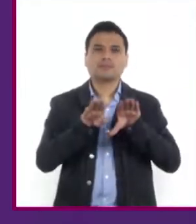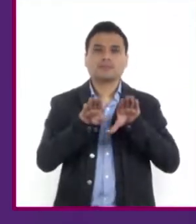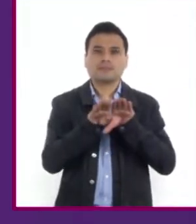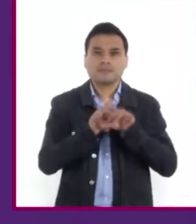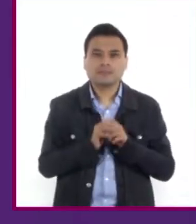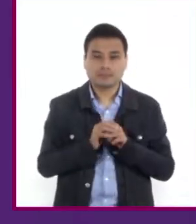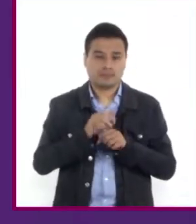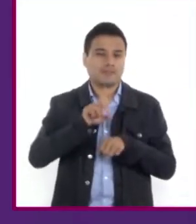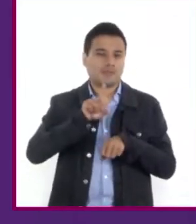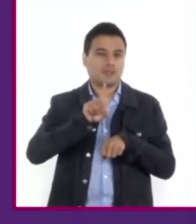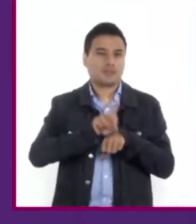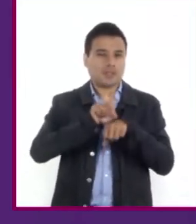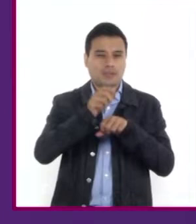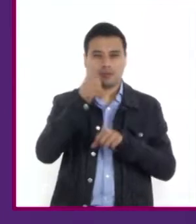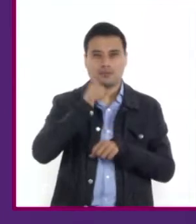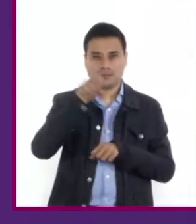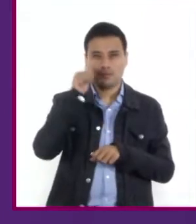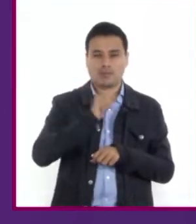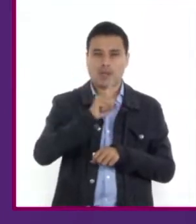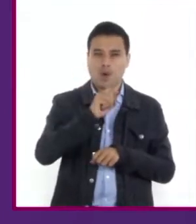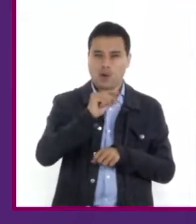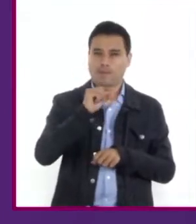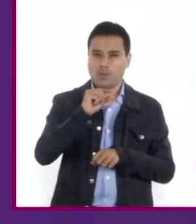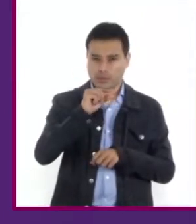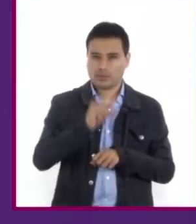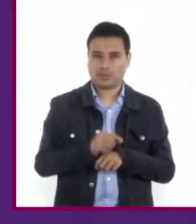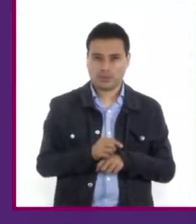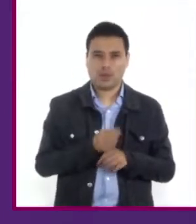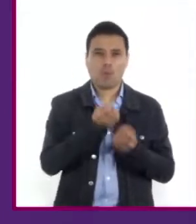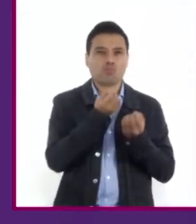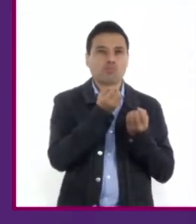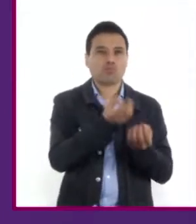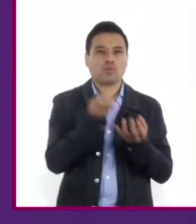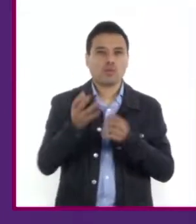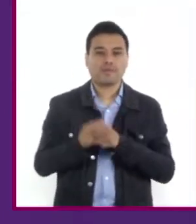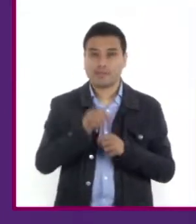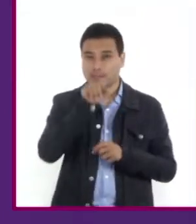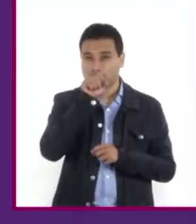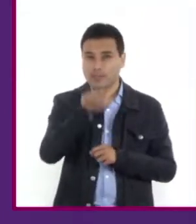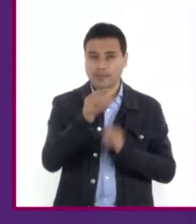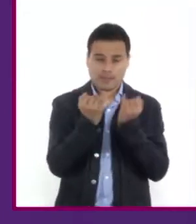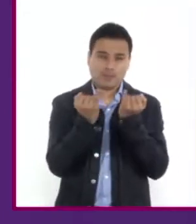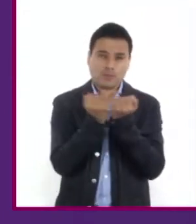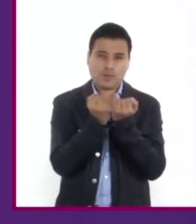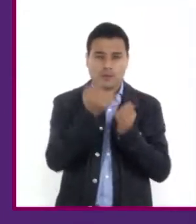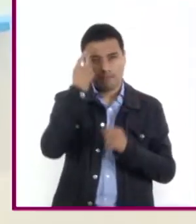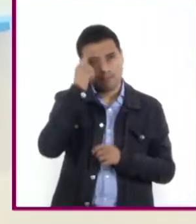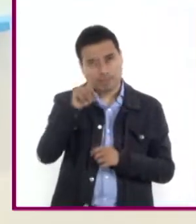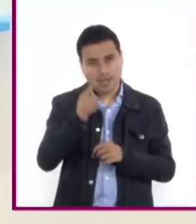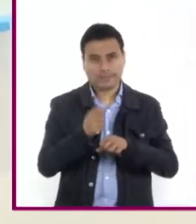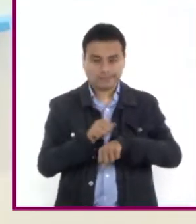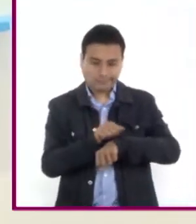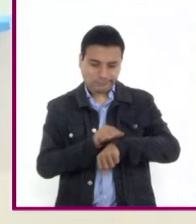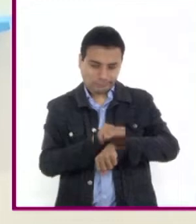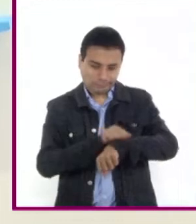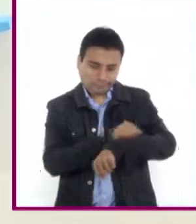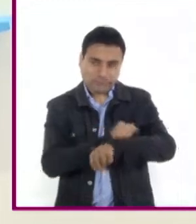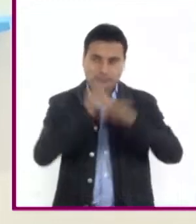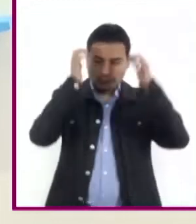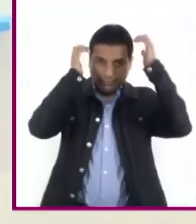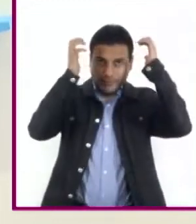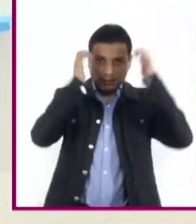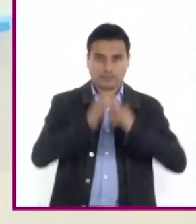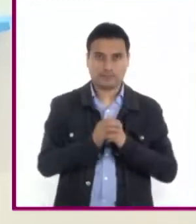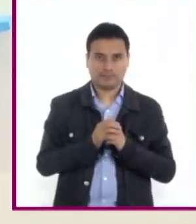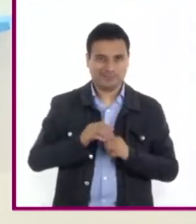suministraba diariamente en pequeñas cantidades, además de una pinta para el lavado y la limpieza personal. Interesante la lectura,